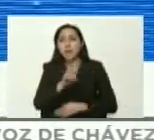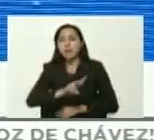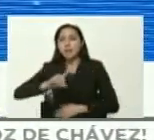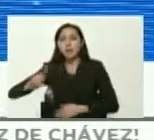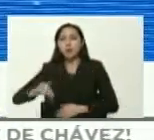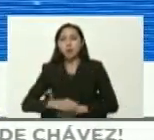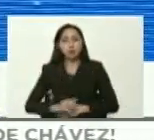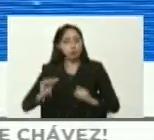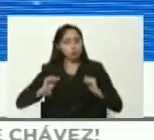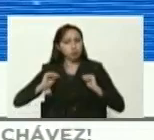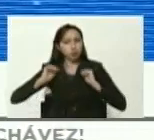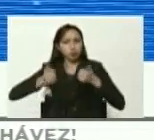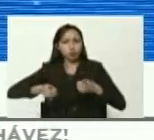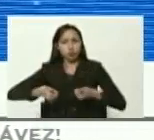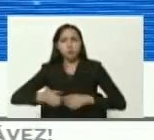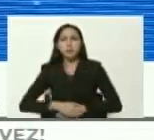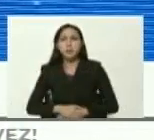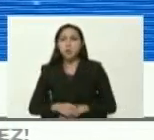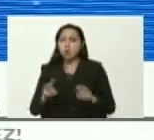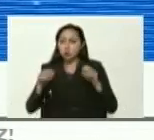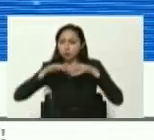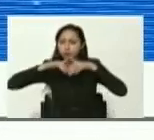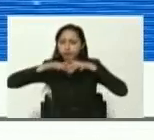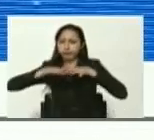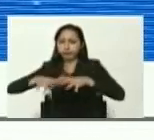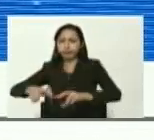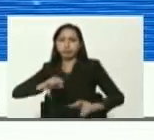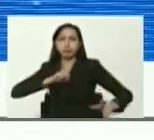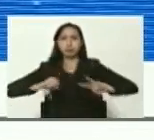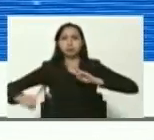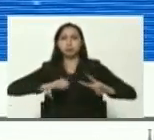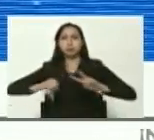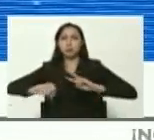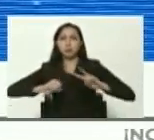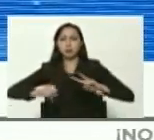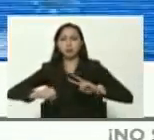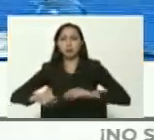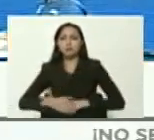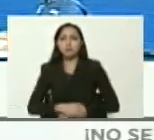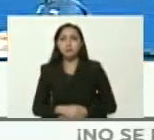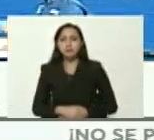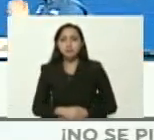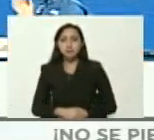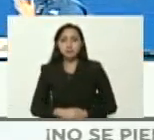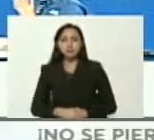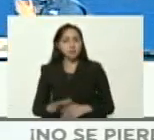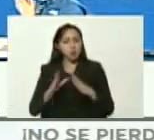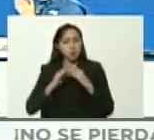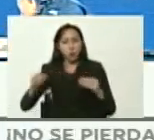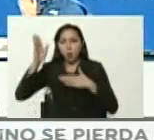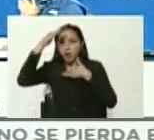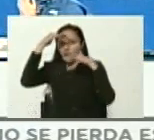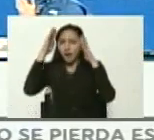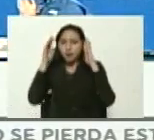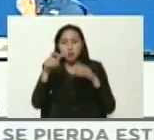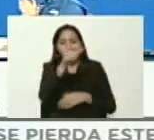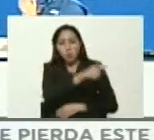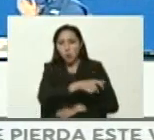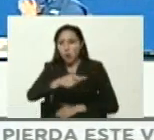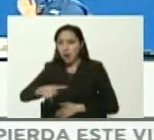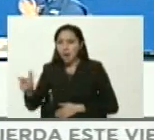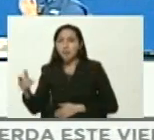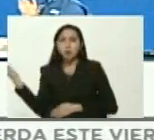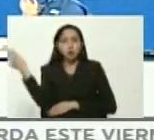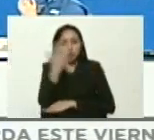le damos arranque a un nuevo despliegue del movimiento Somos Venezuela y de toda la atención a las víctimas